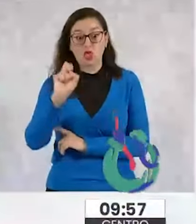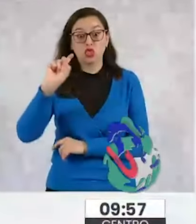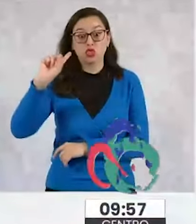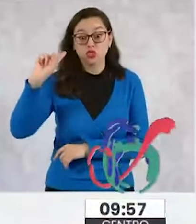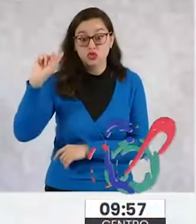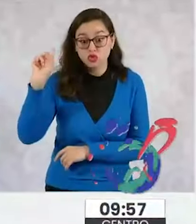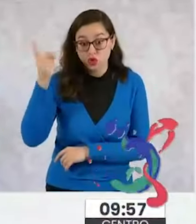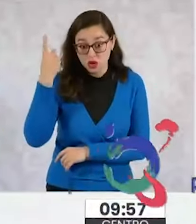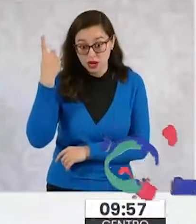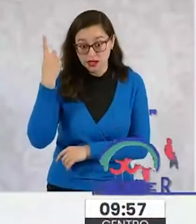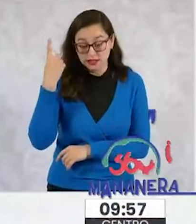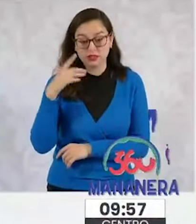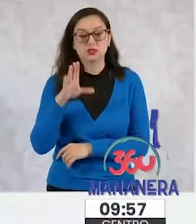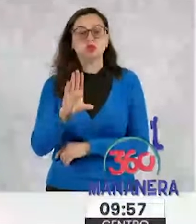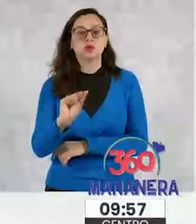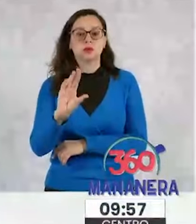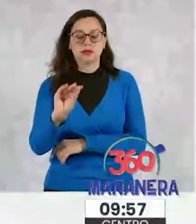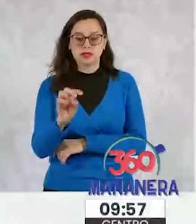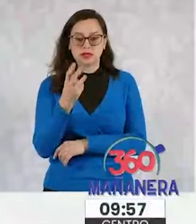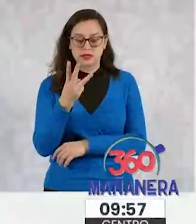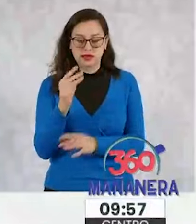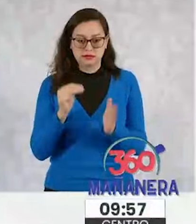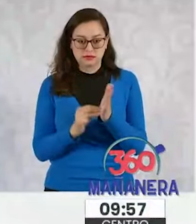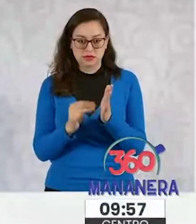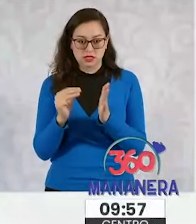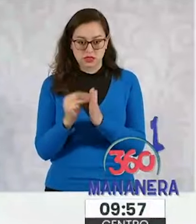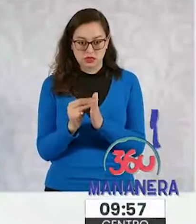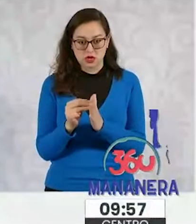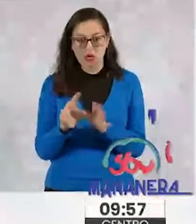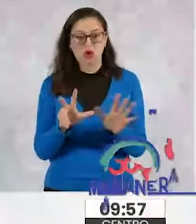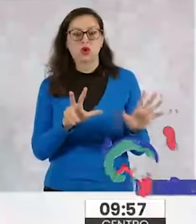666 y 93 millon